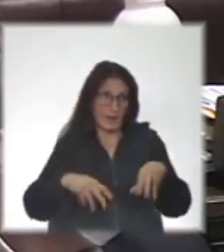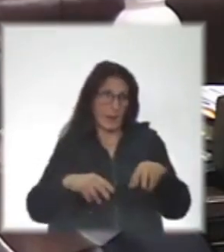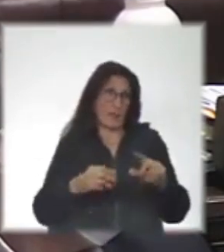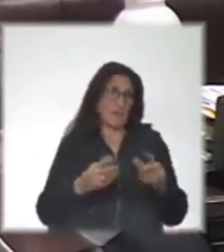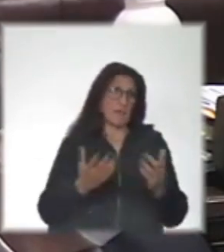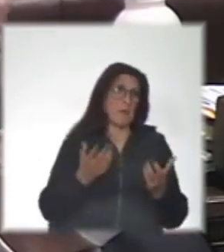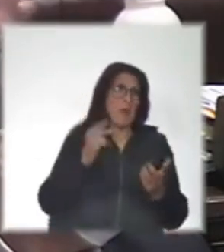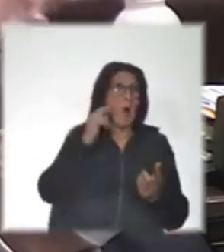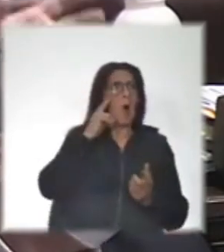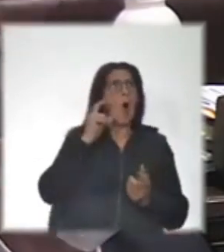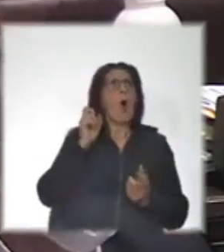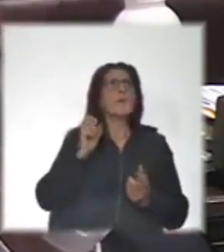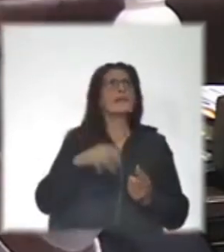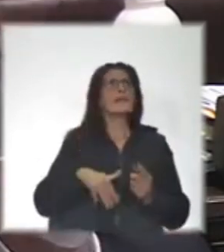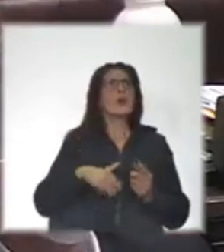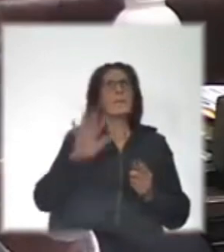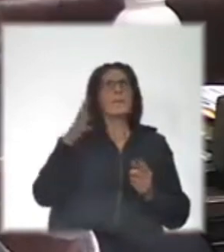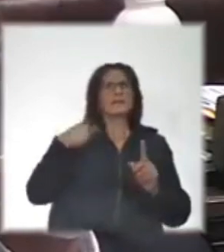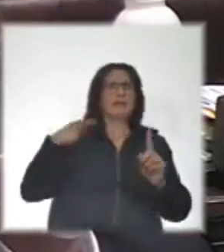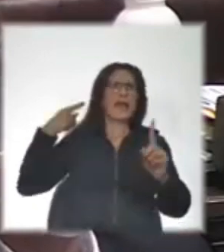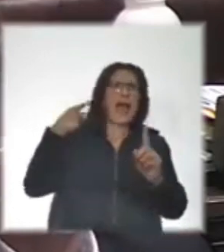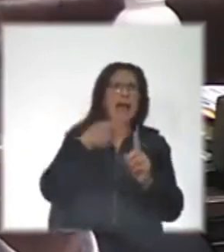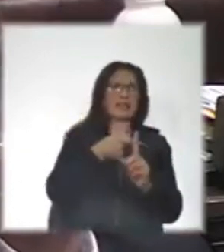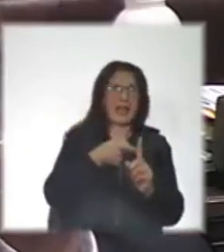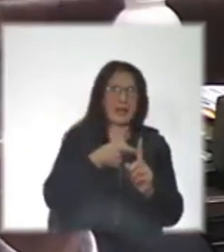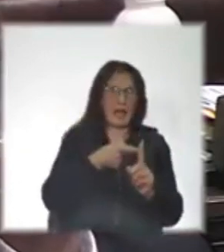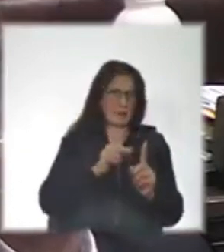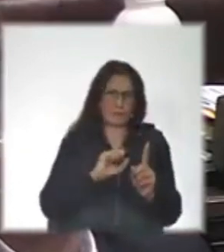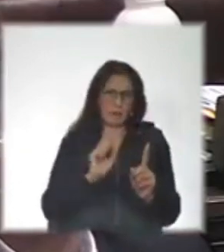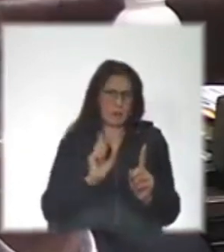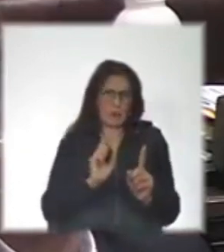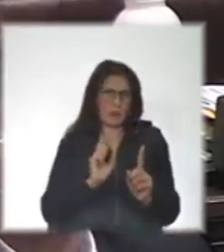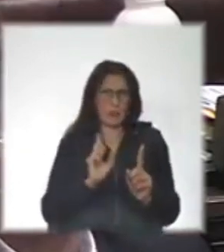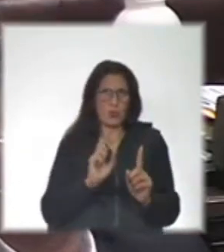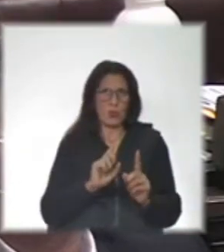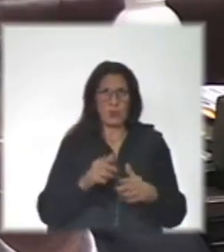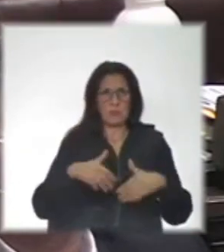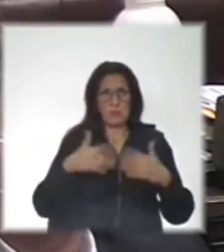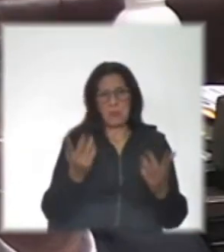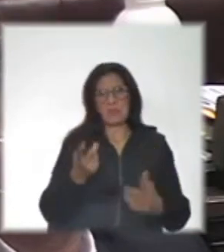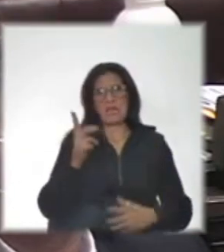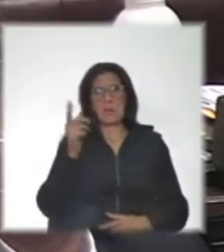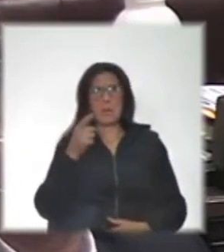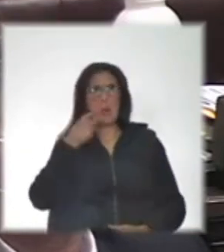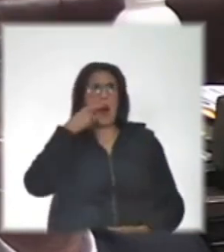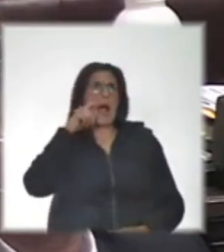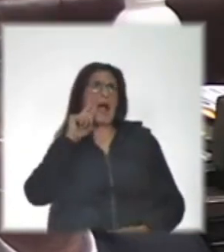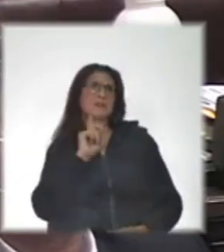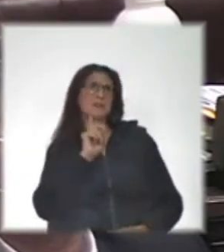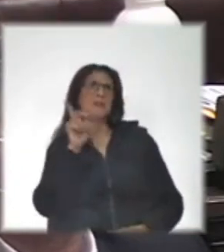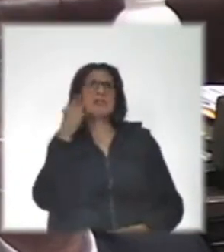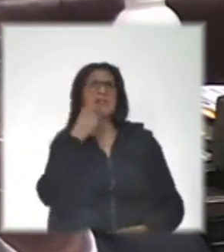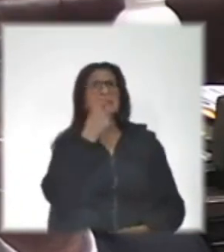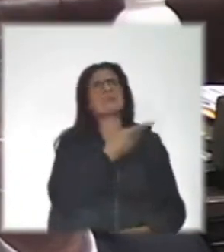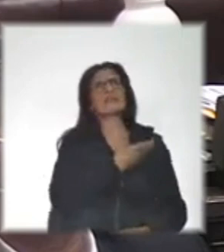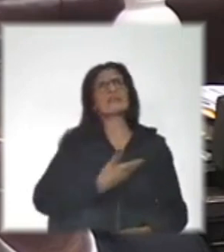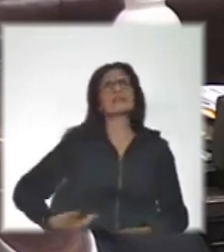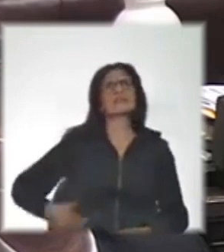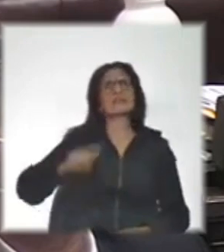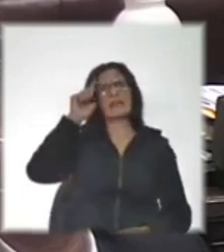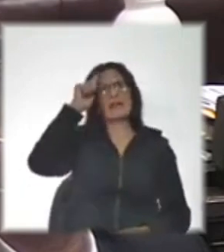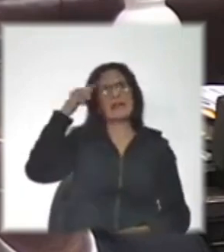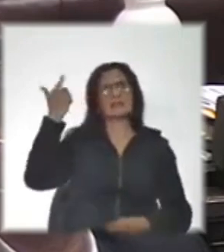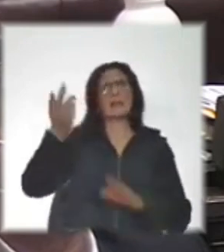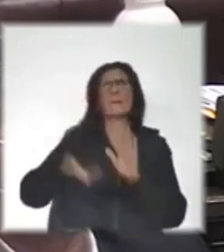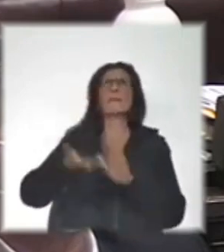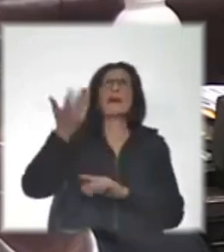utilizan la opinión como un ataque. Por ejemplo, el senador Astori dice, el presidente Lacalle es más